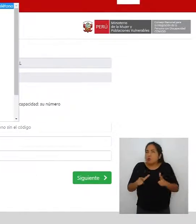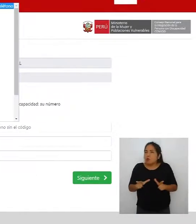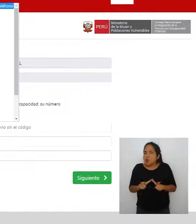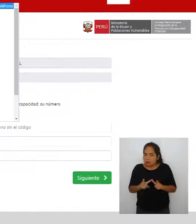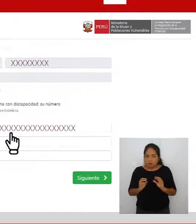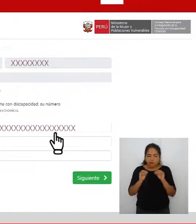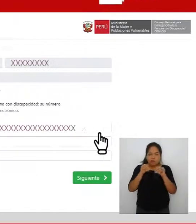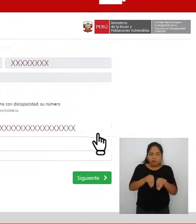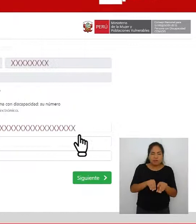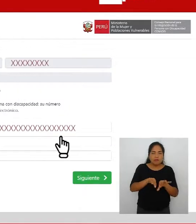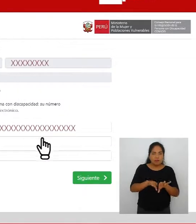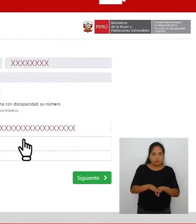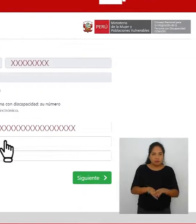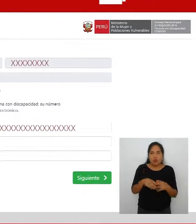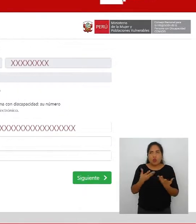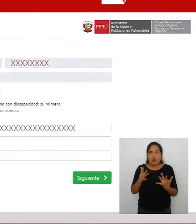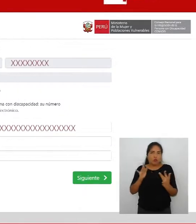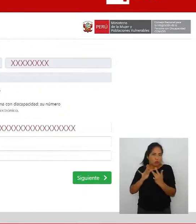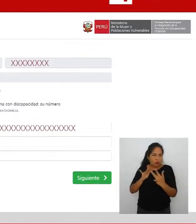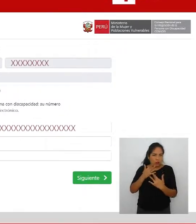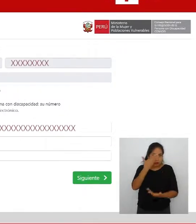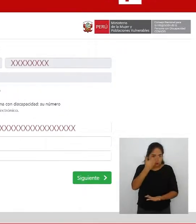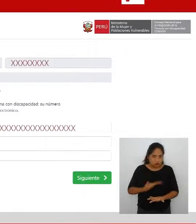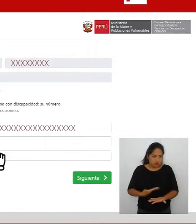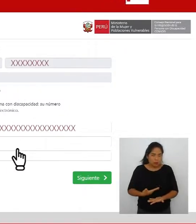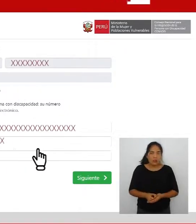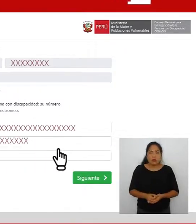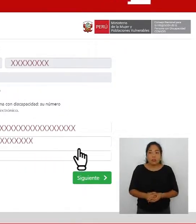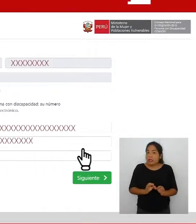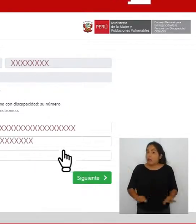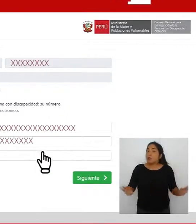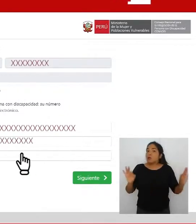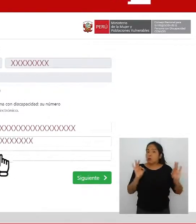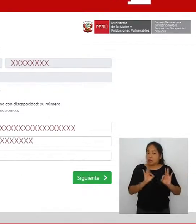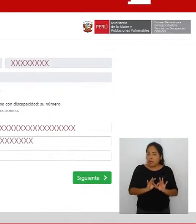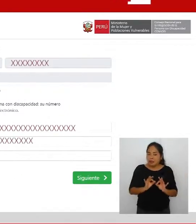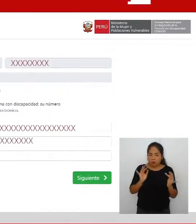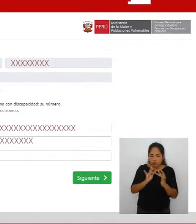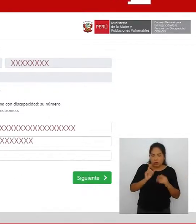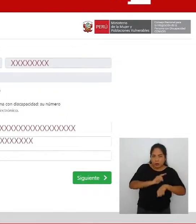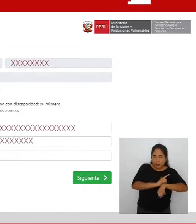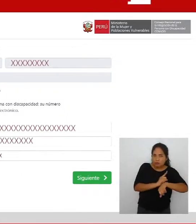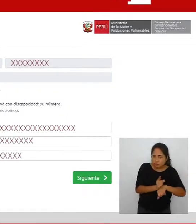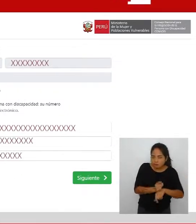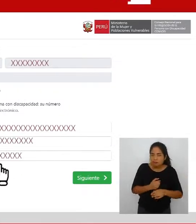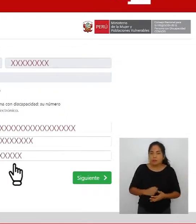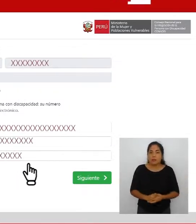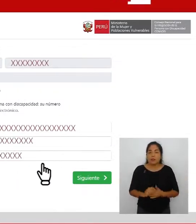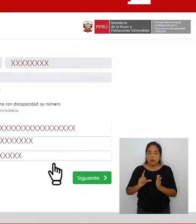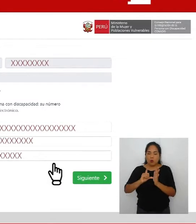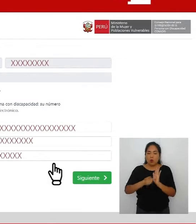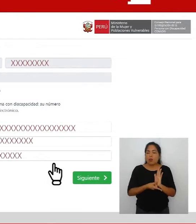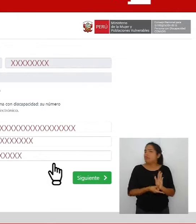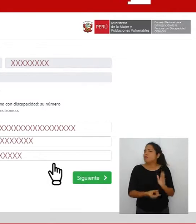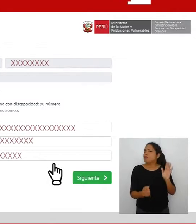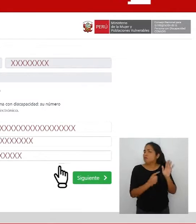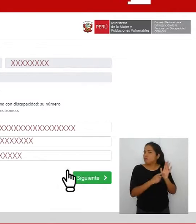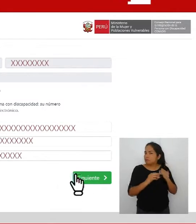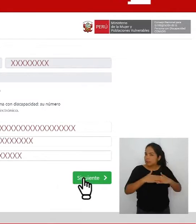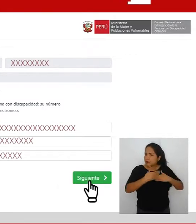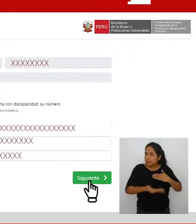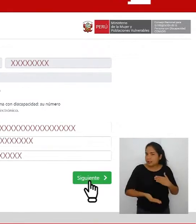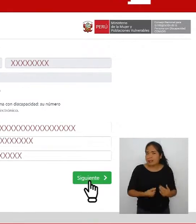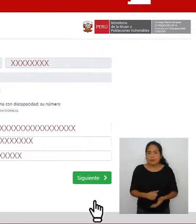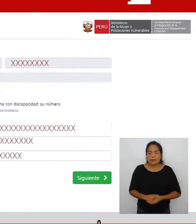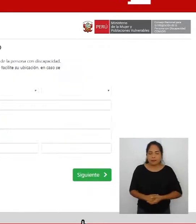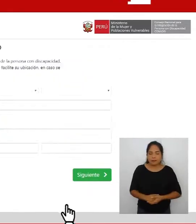dónde te encuentras e indica tus números de contacto. Esto es fundamental para ubicarte de manera directa. Luego, haz clic